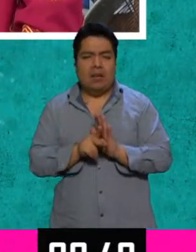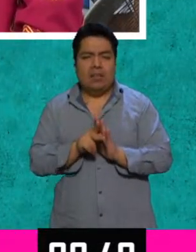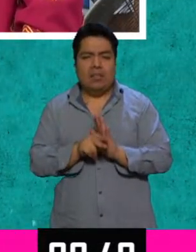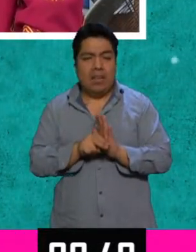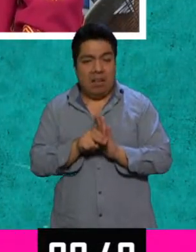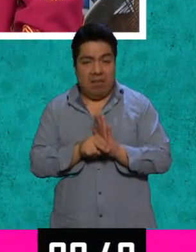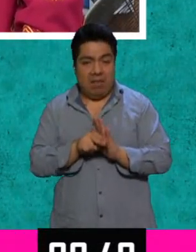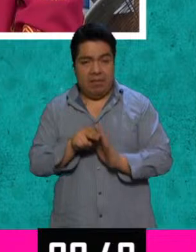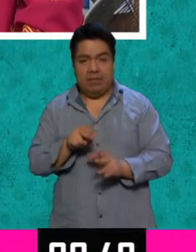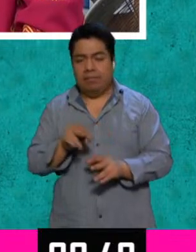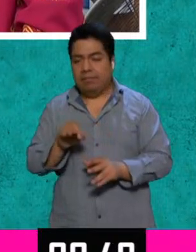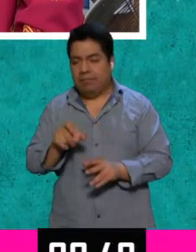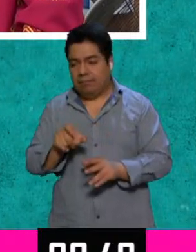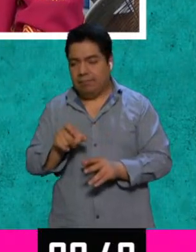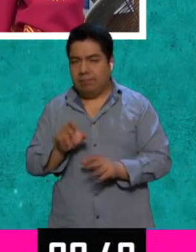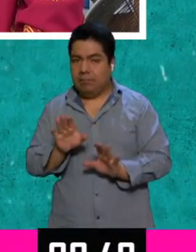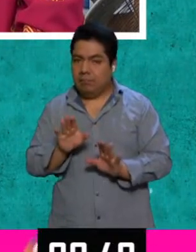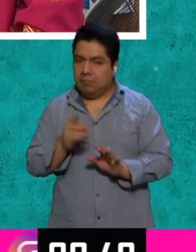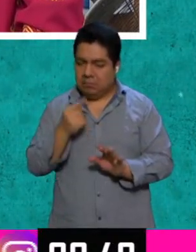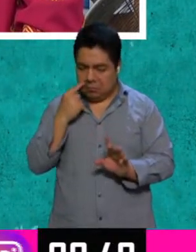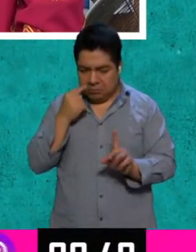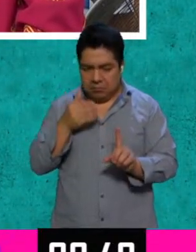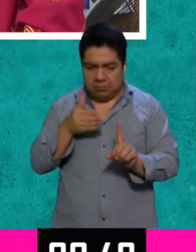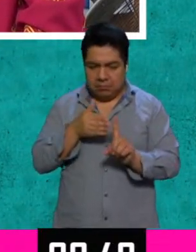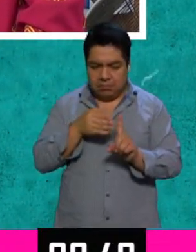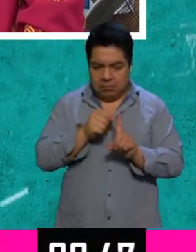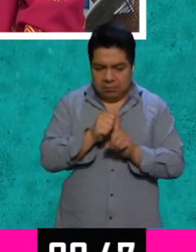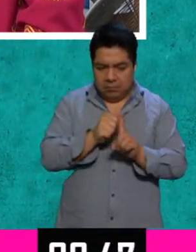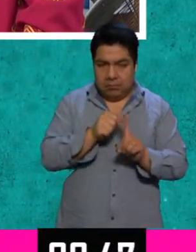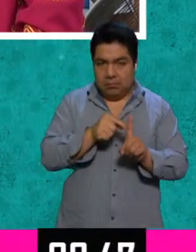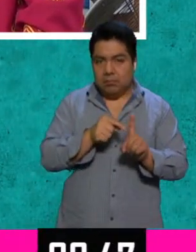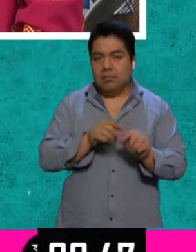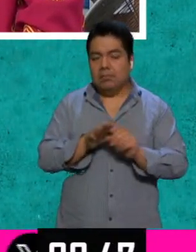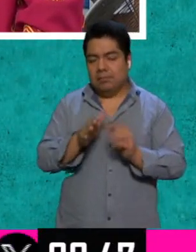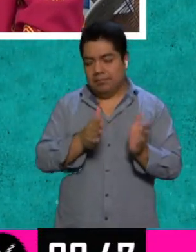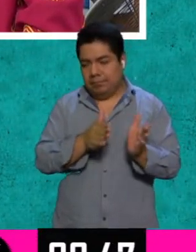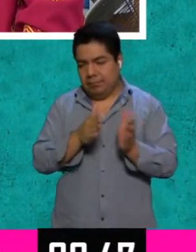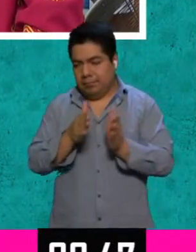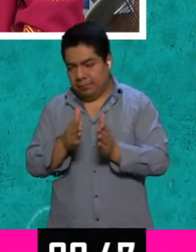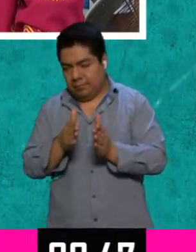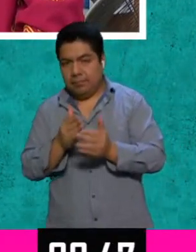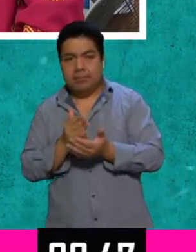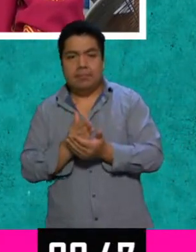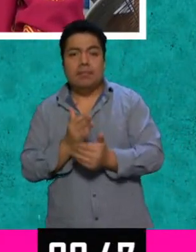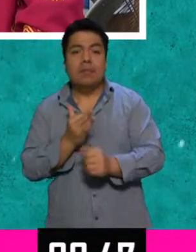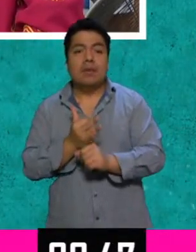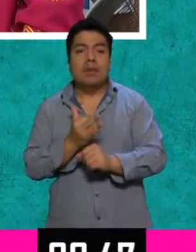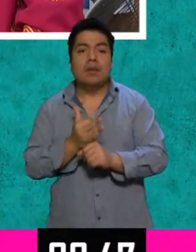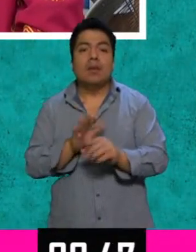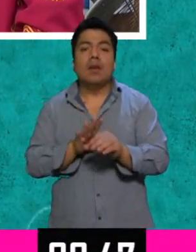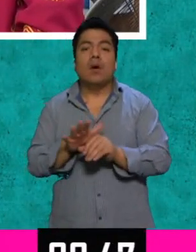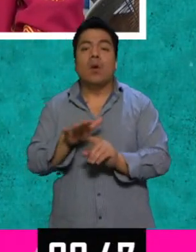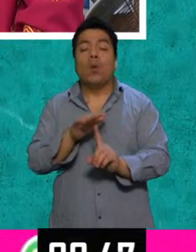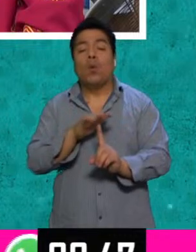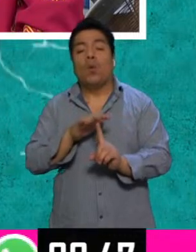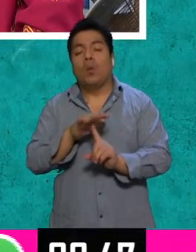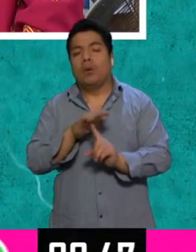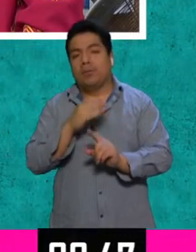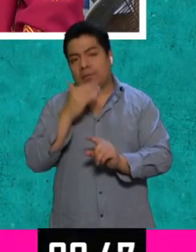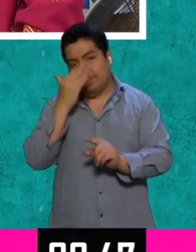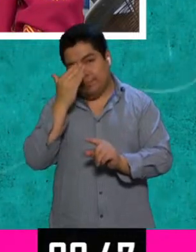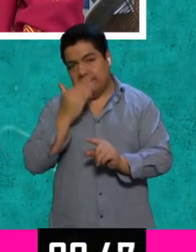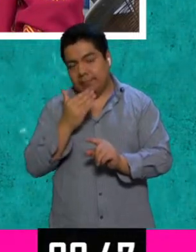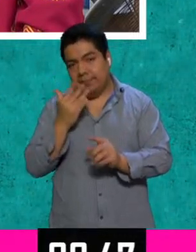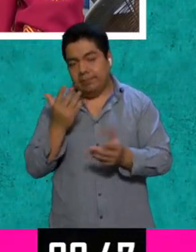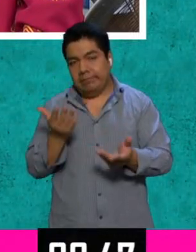Netflix tiene finalidades muy concretas. Y a eso voy. Lo siguiente, esto se da en un contexto